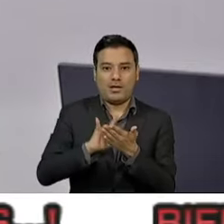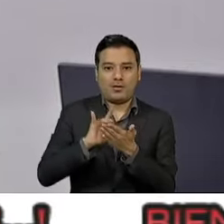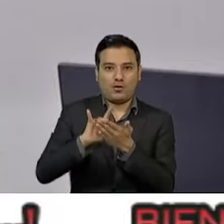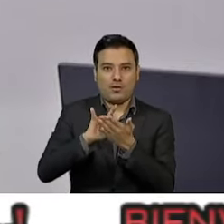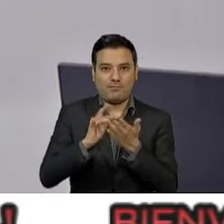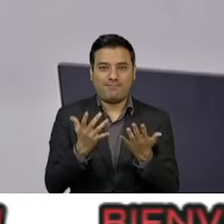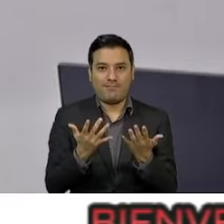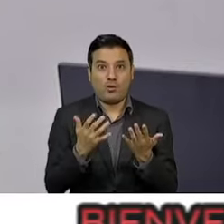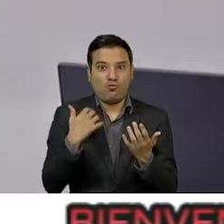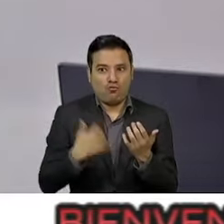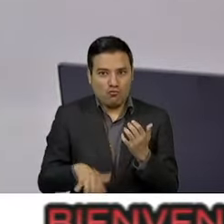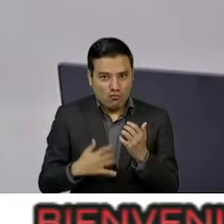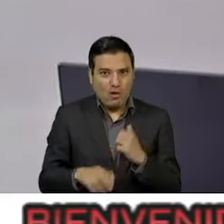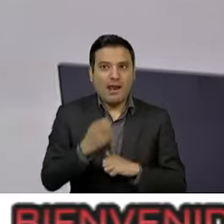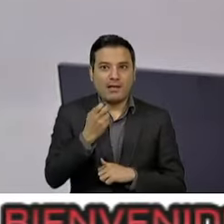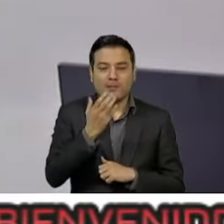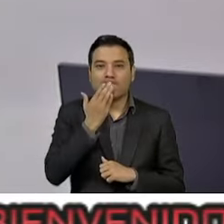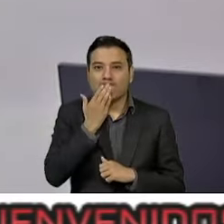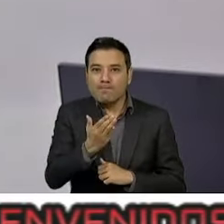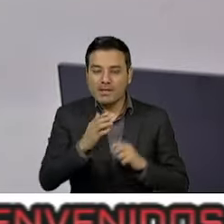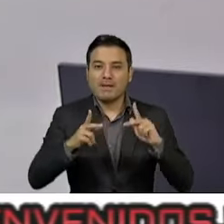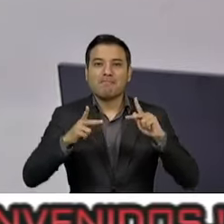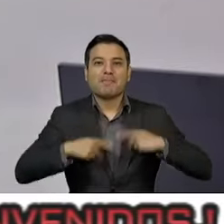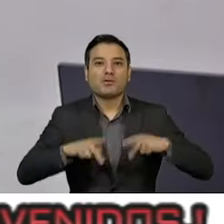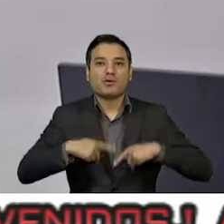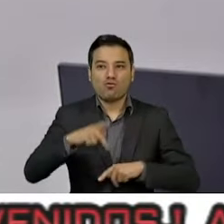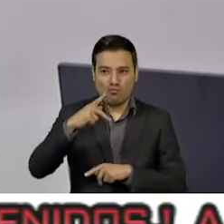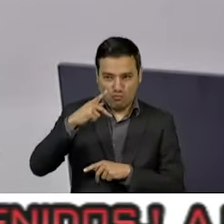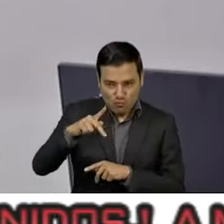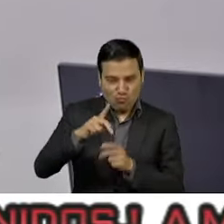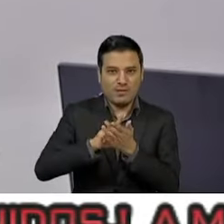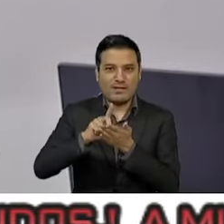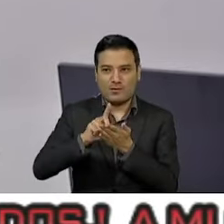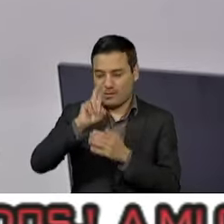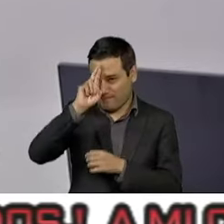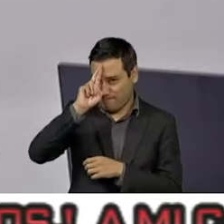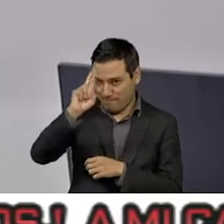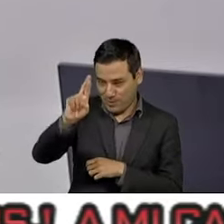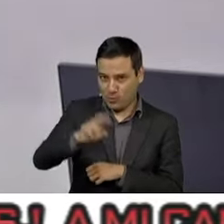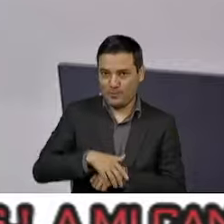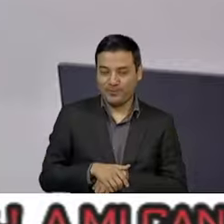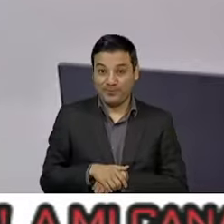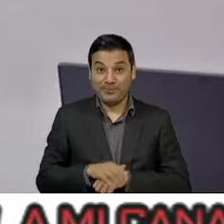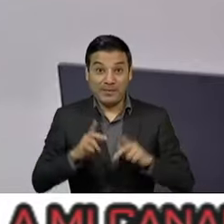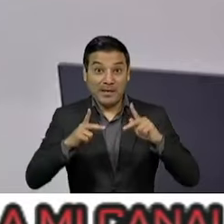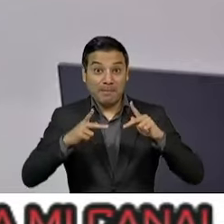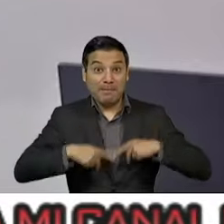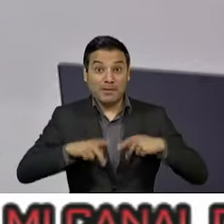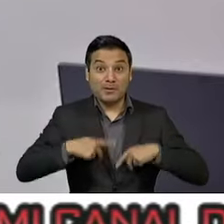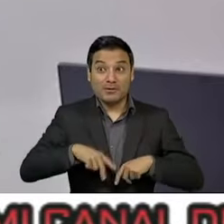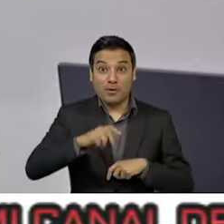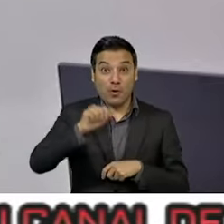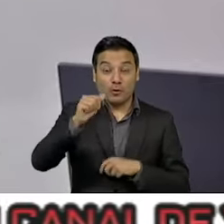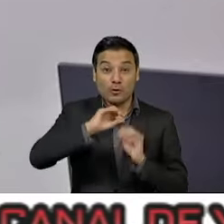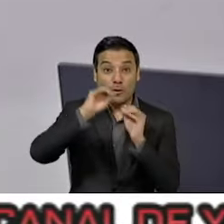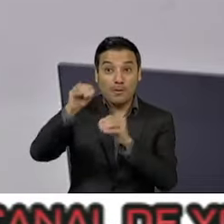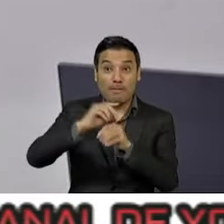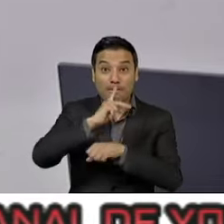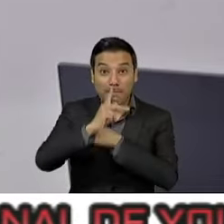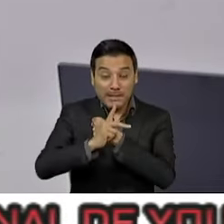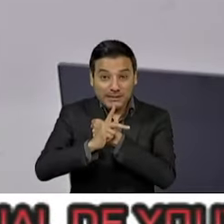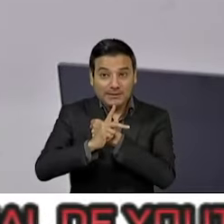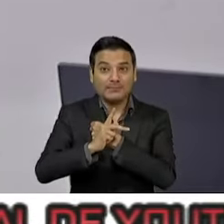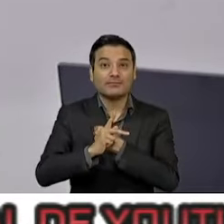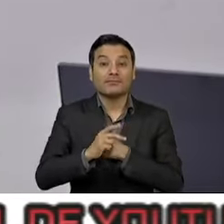para el reconocimiento de los derechos al ejercicio del sufragio para las y las personas que se encuentran fuera del país y no hayan